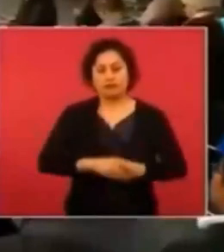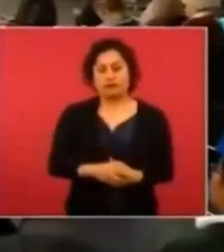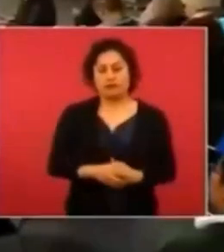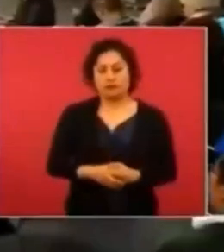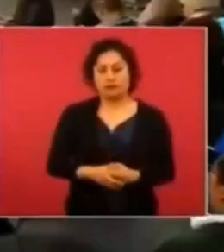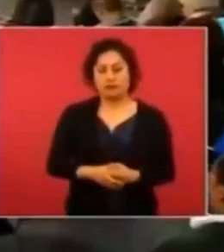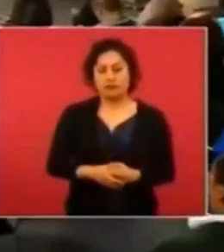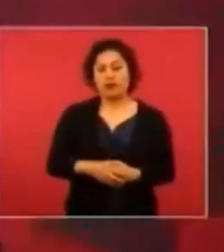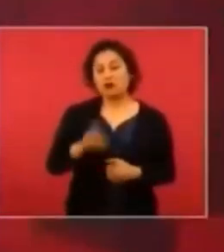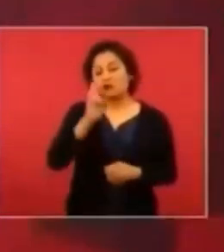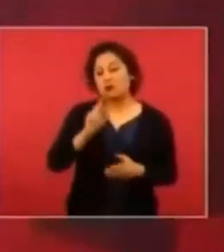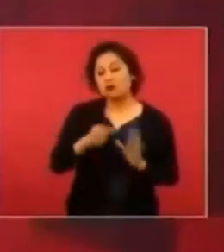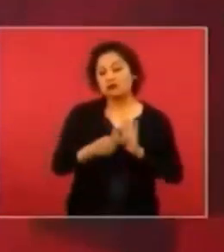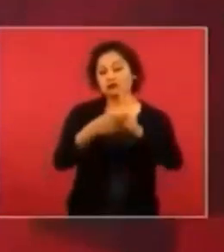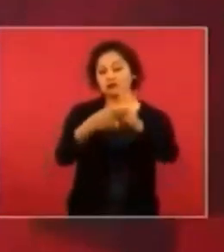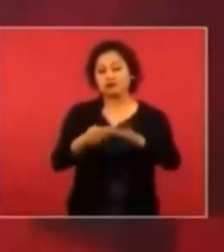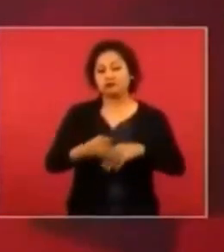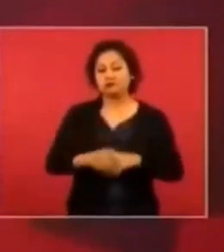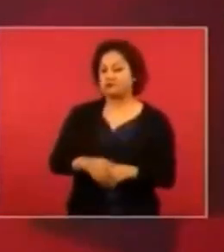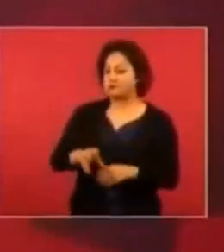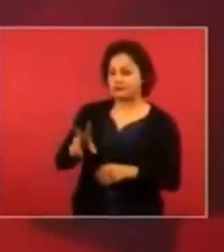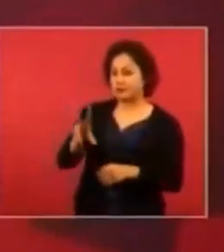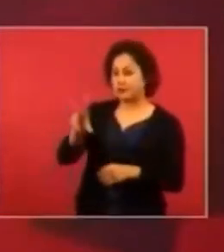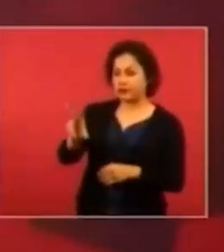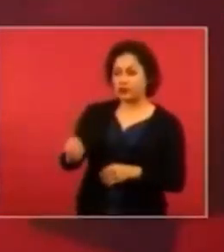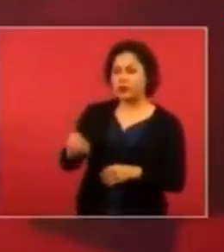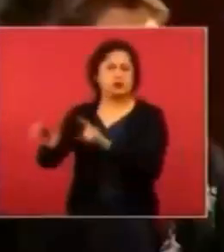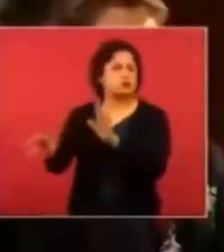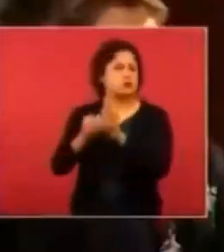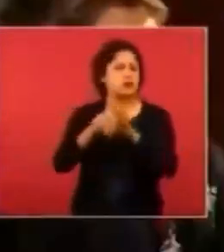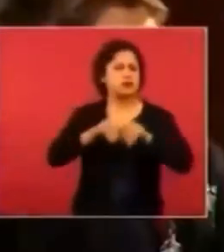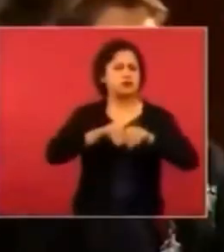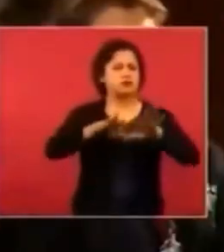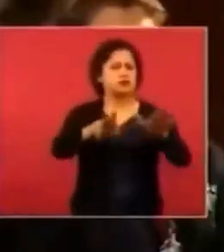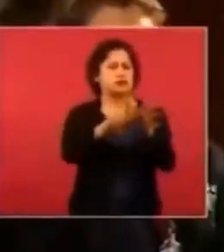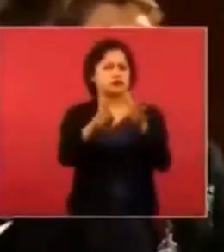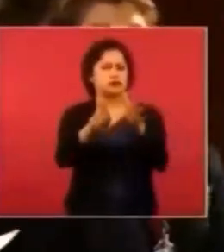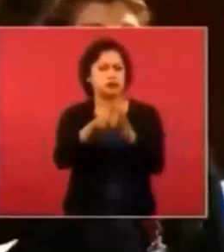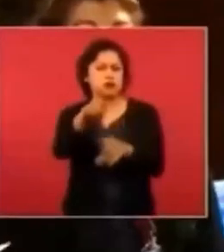mañana, da conferencias de prensa. A ver, escuchemos lo que dice y luego hacemos el comentario. De acuerdo.